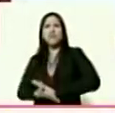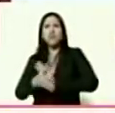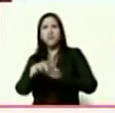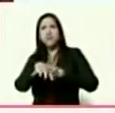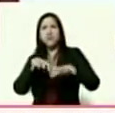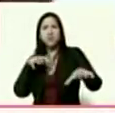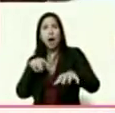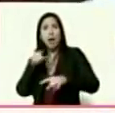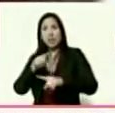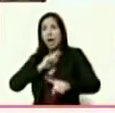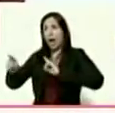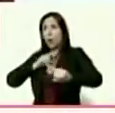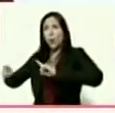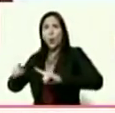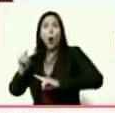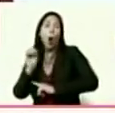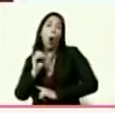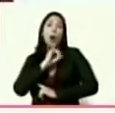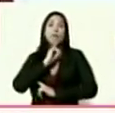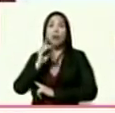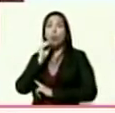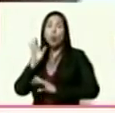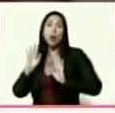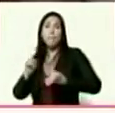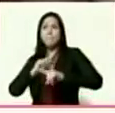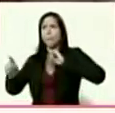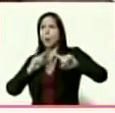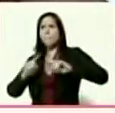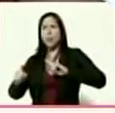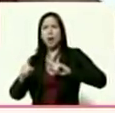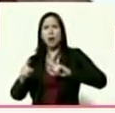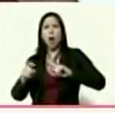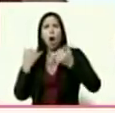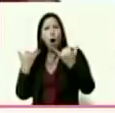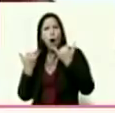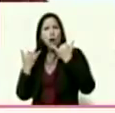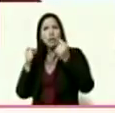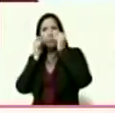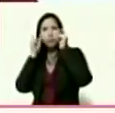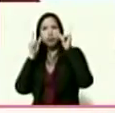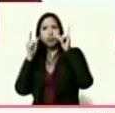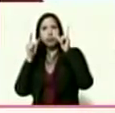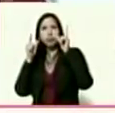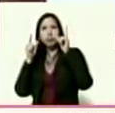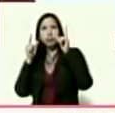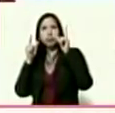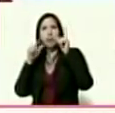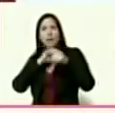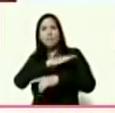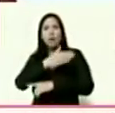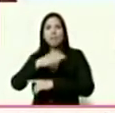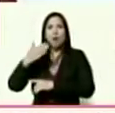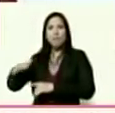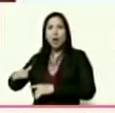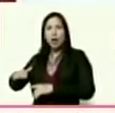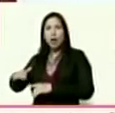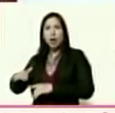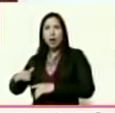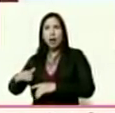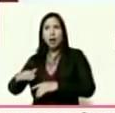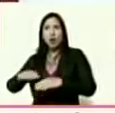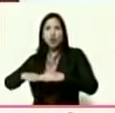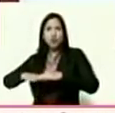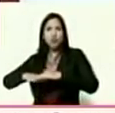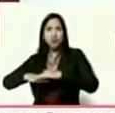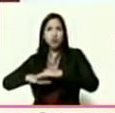Así les da la orden, o se la da Duque. Acaban de descubrir un submarino en España, en Galicia,